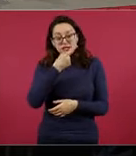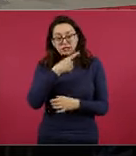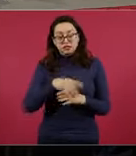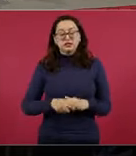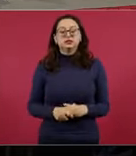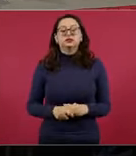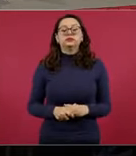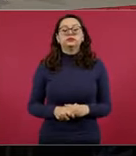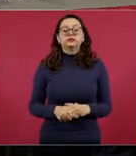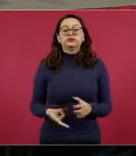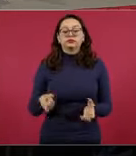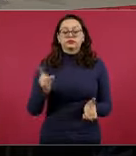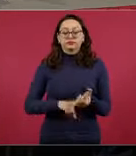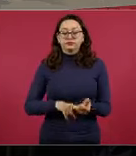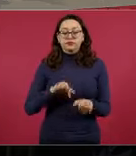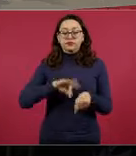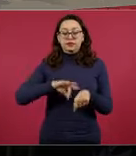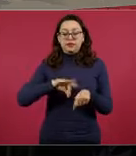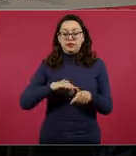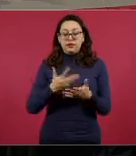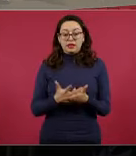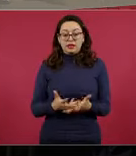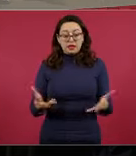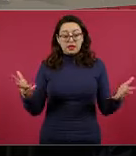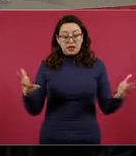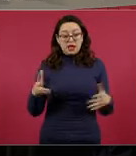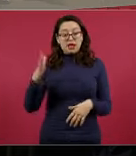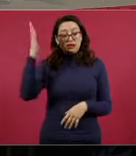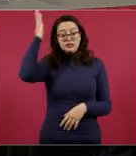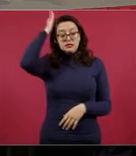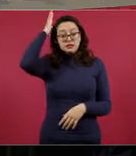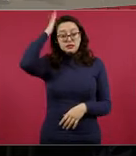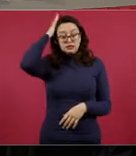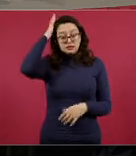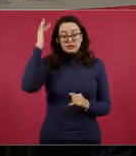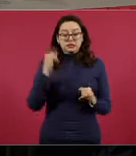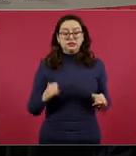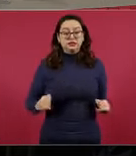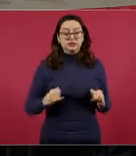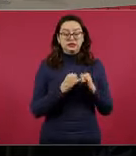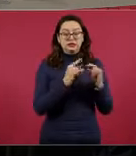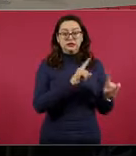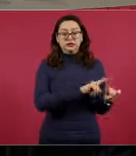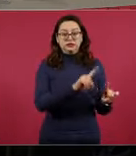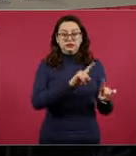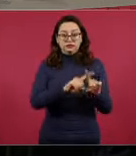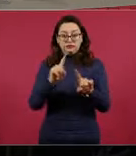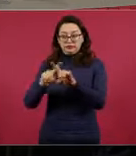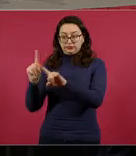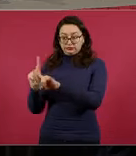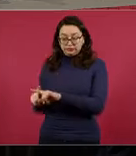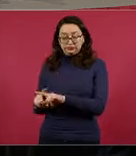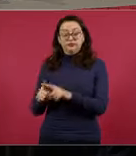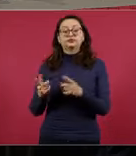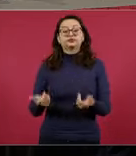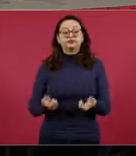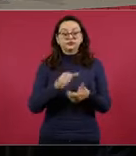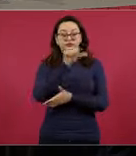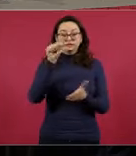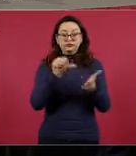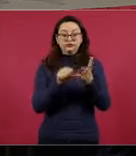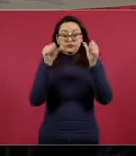como parte de la megafarmacia, un centro de mando donde están representadas las instituciones, un centro de atención